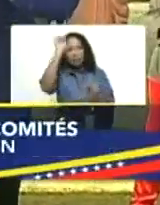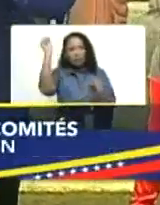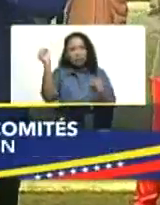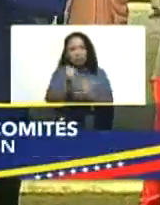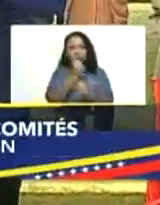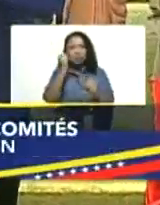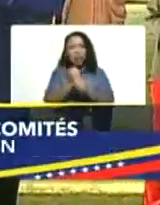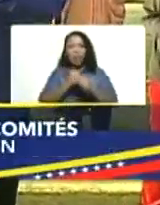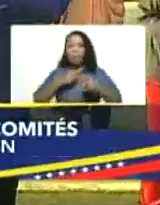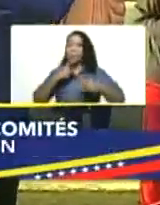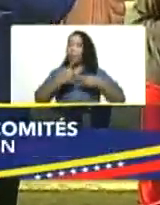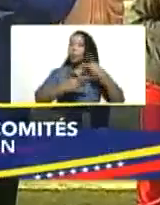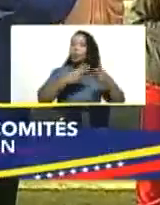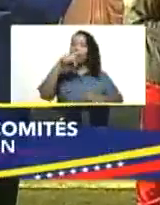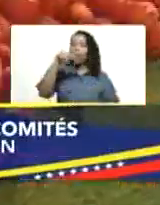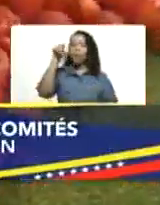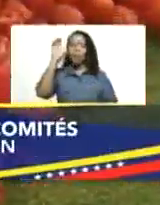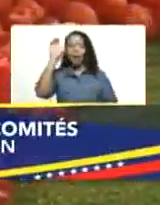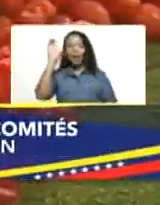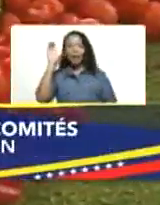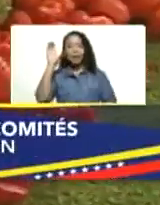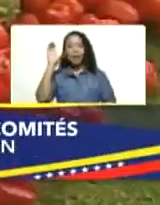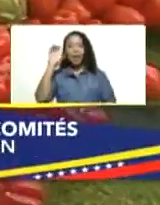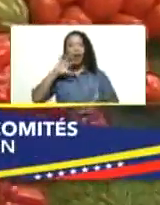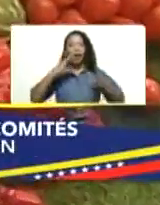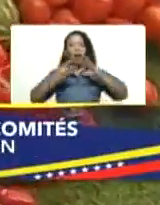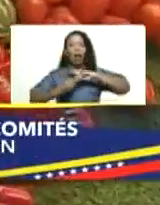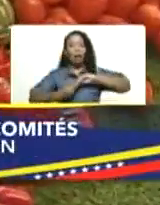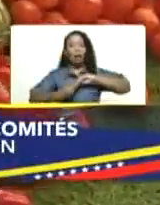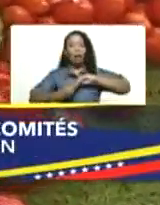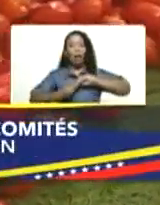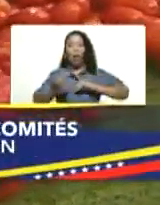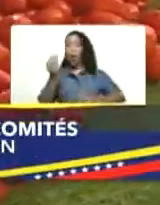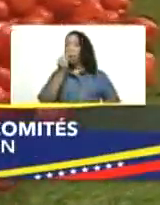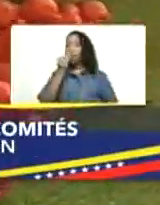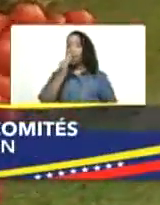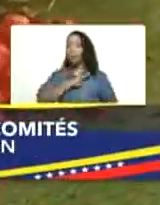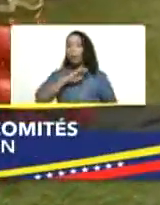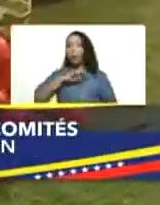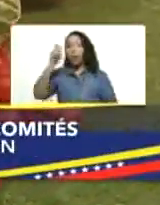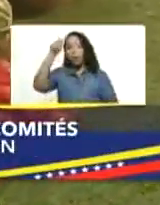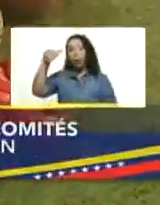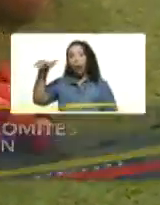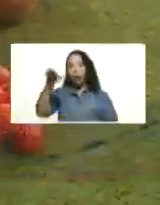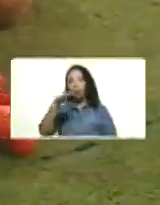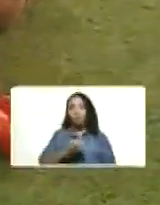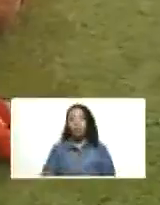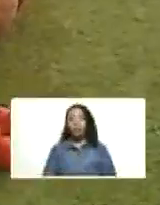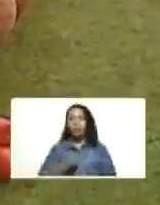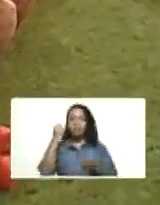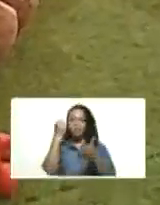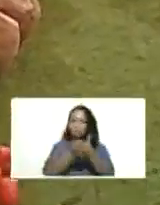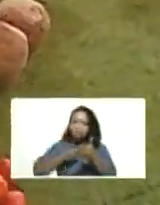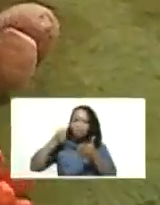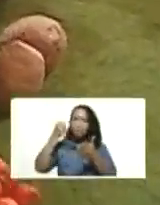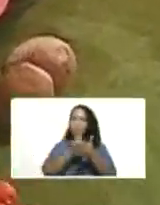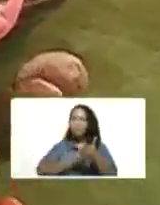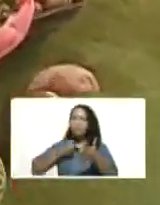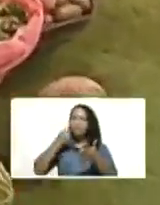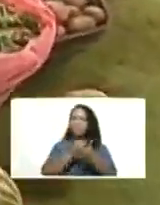de producirlos en el país, los CLAP, el alimento del pueblo. El empeño